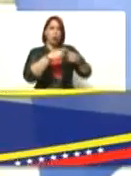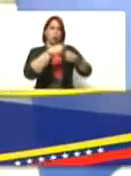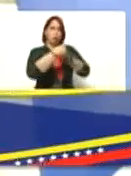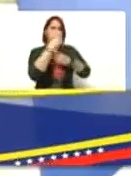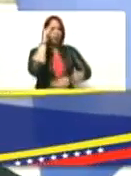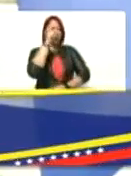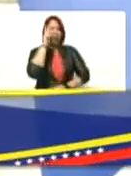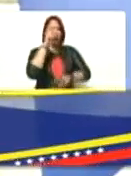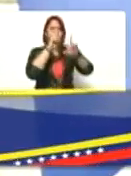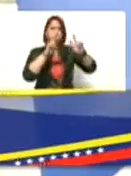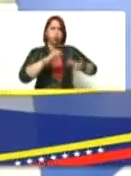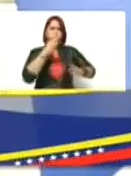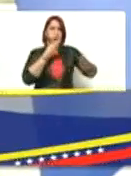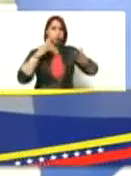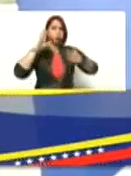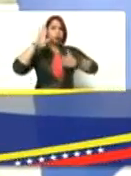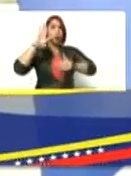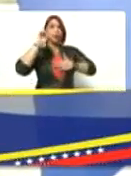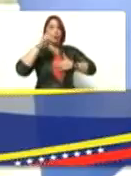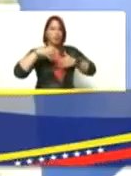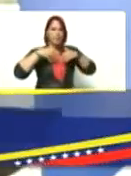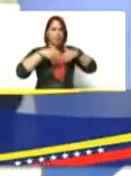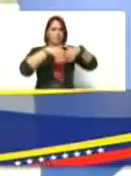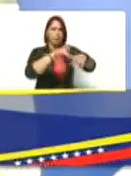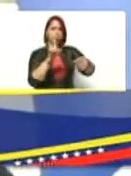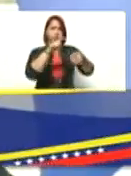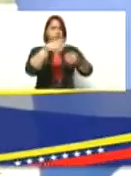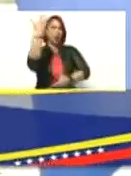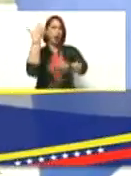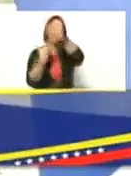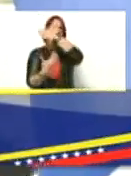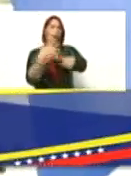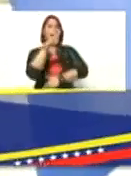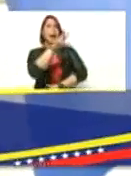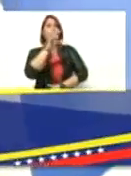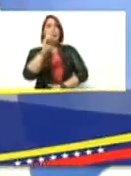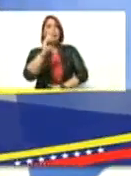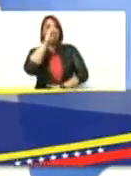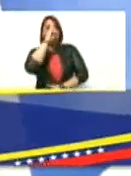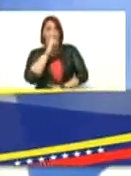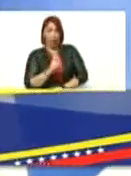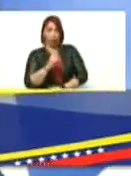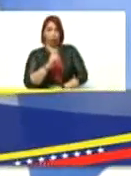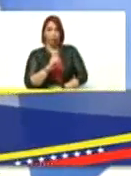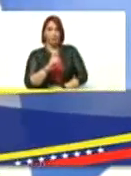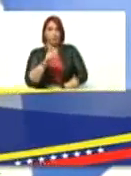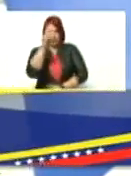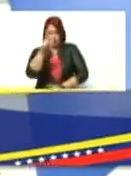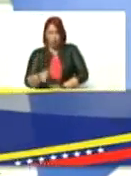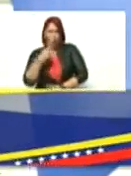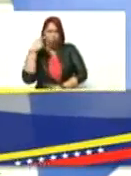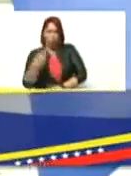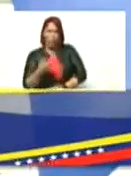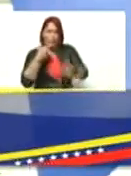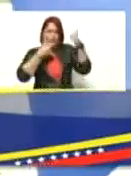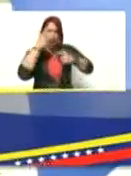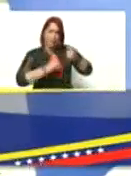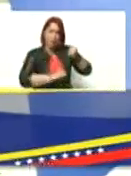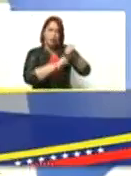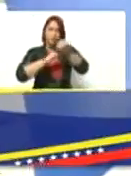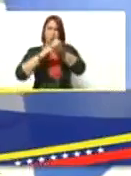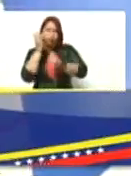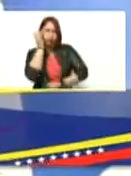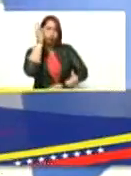investigadores comprometidos y militantes hace 30 años. El comandante Hugo Chávez Frías impulsó la creación